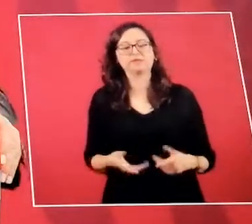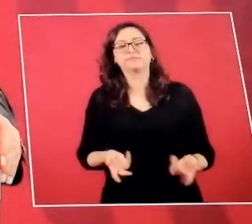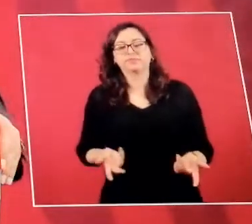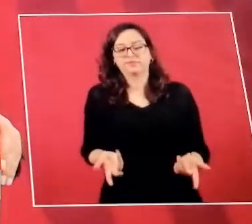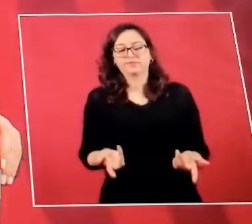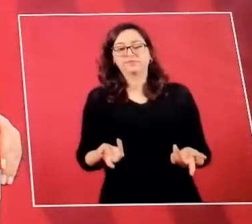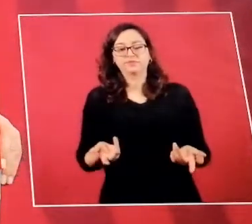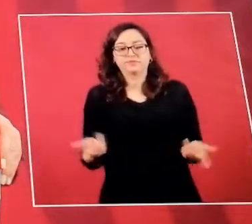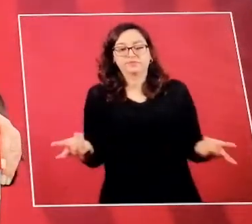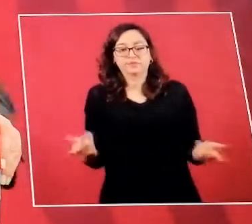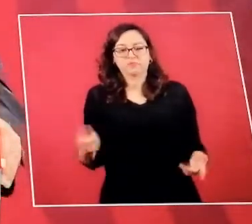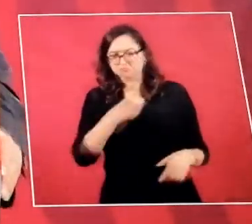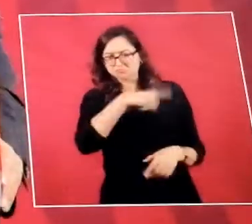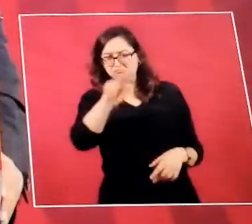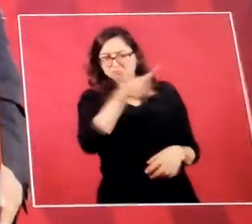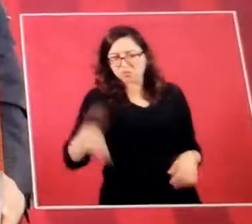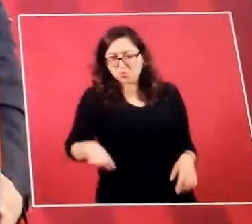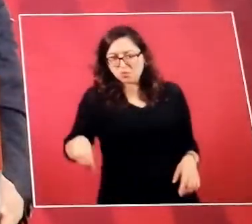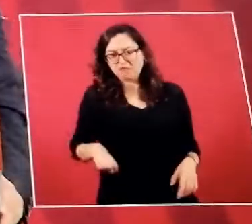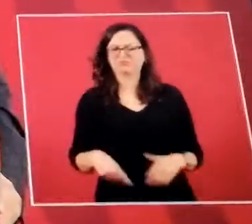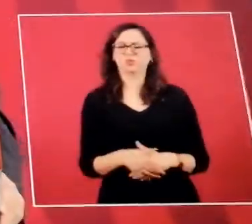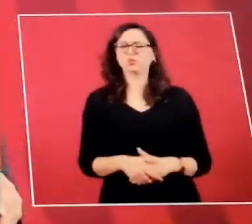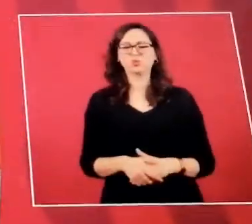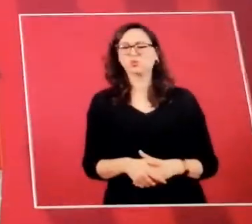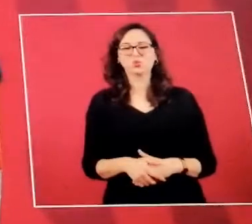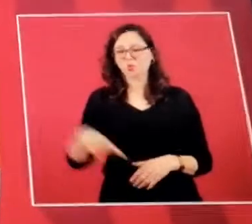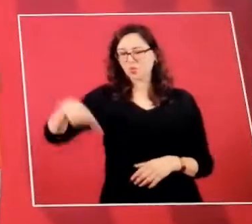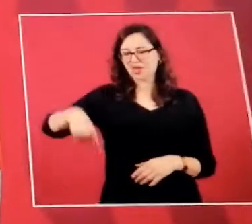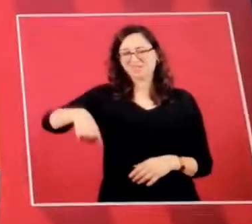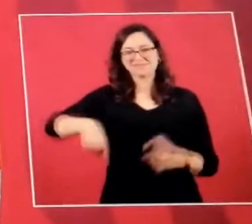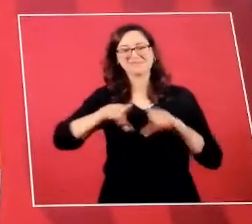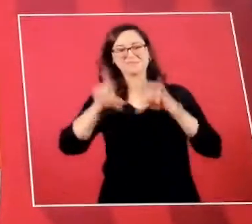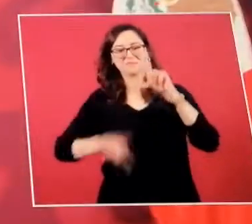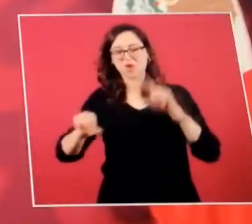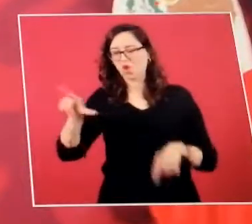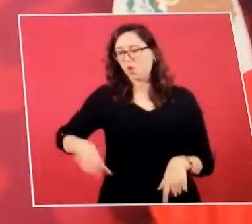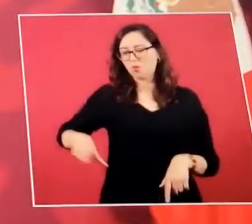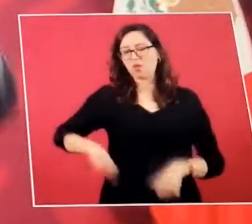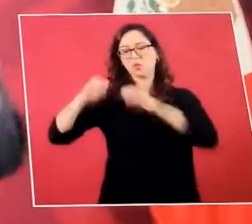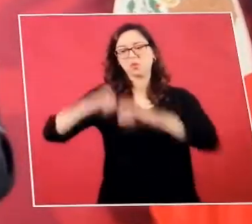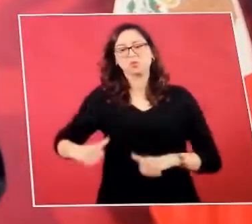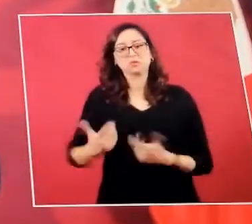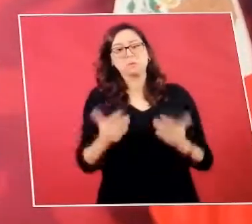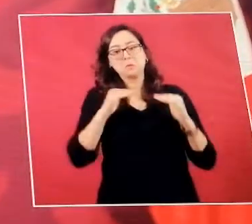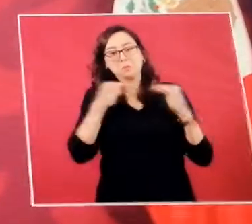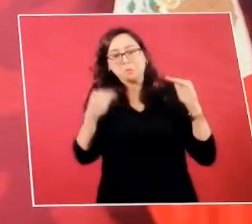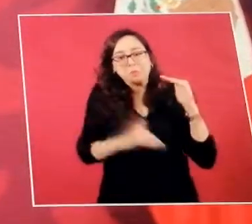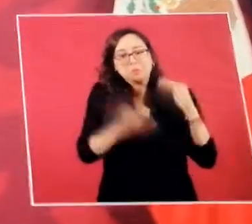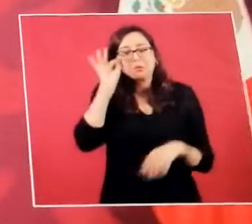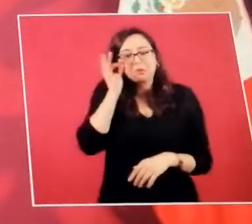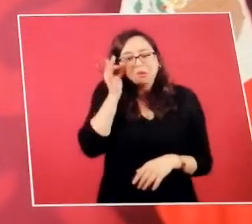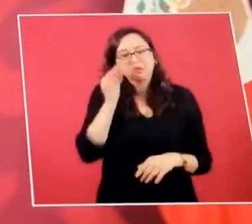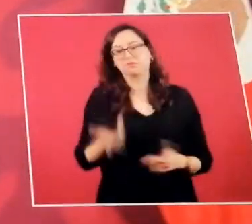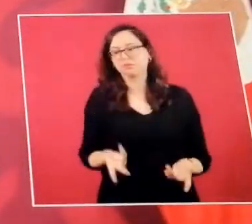pero pues no era culpa de ellos, era culpa de la sumisión de los gobiernos de